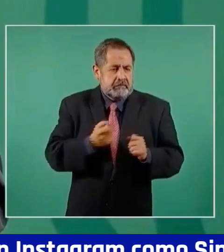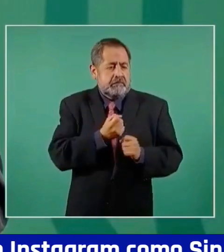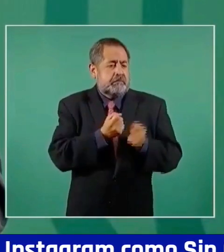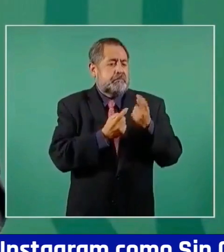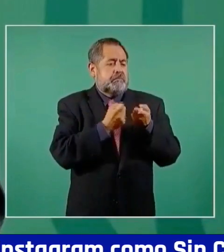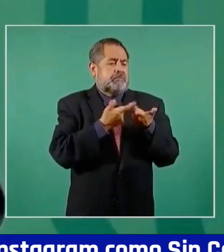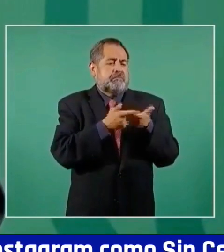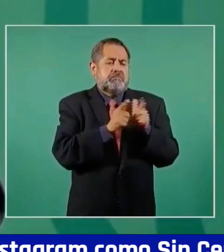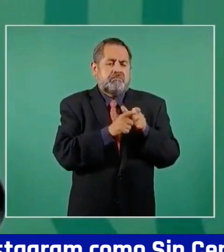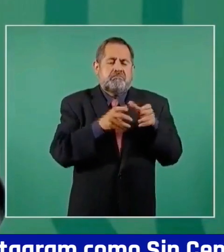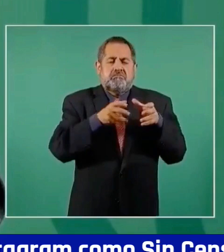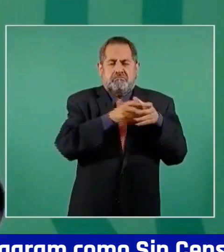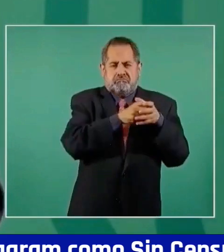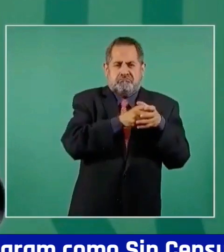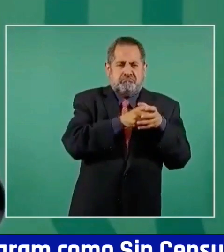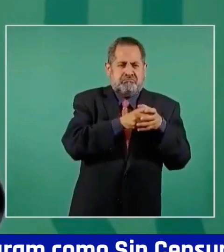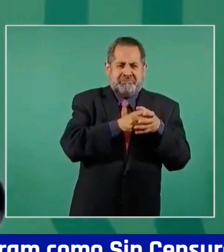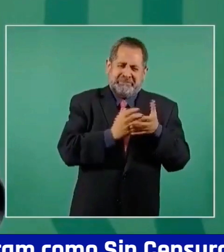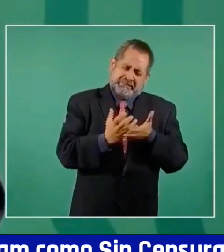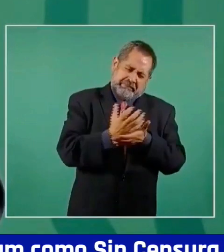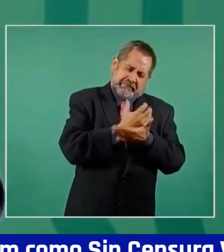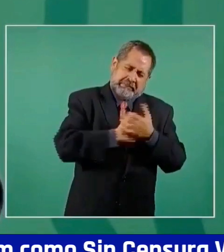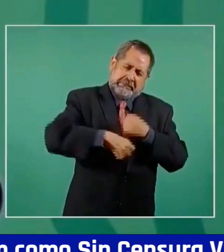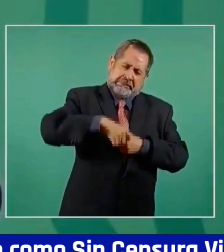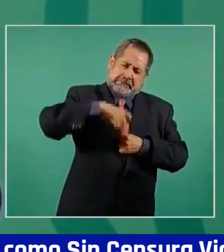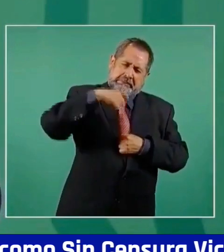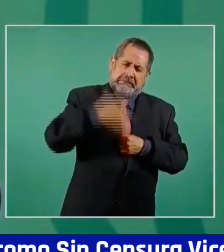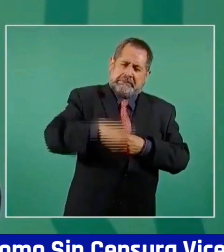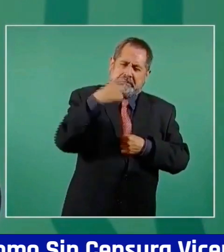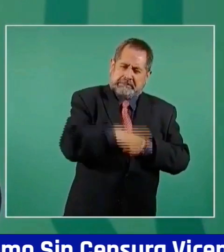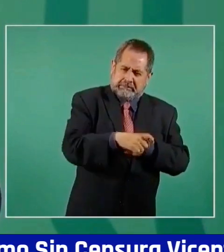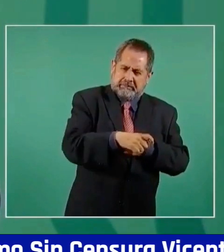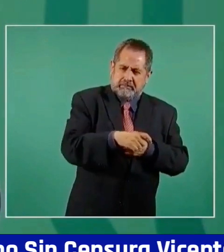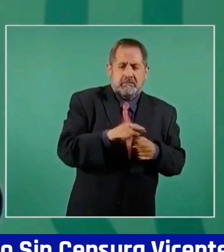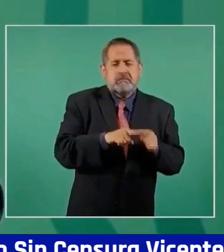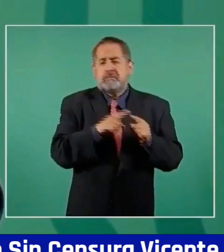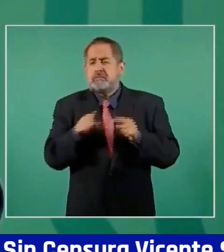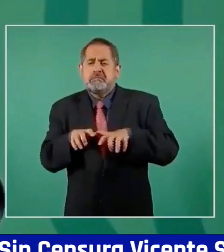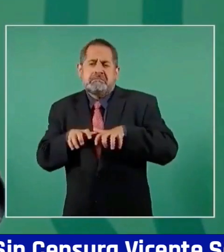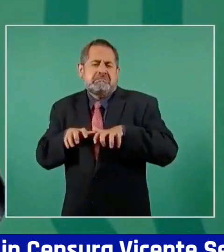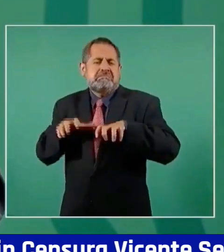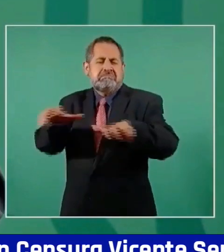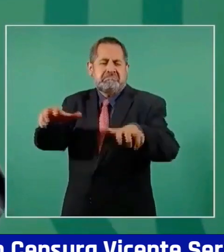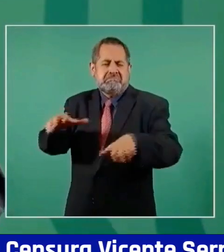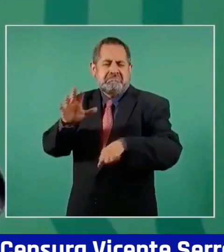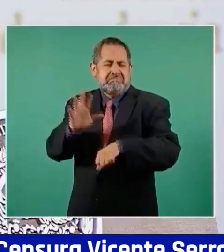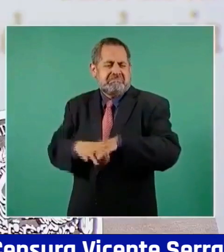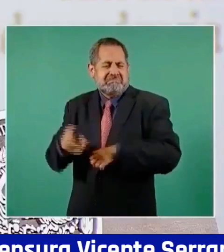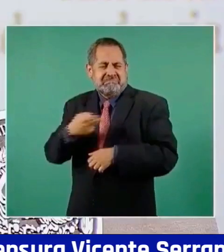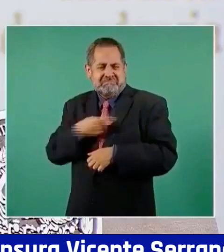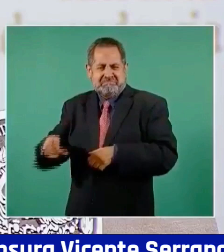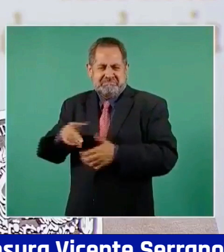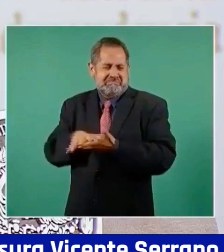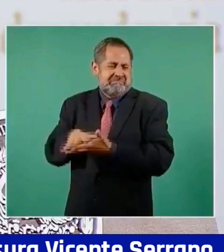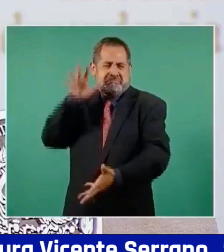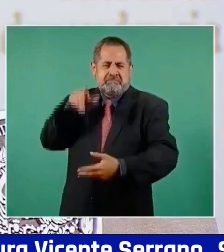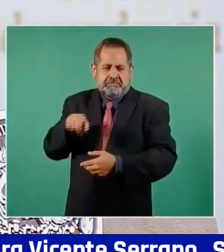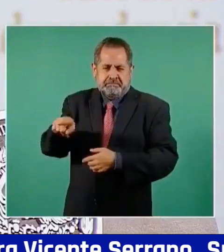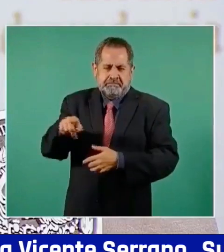cuantos se hicieron inmensamente ricos y se empobreció a la mayoría del